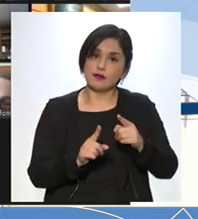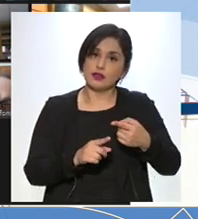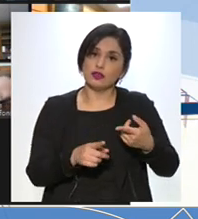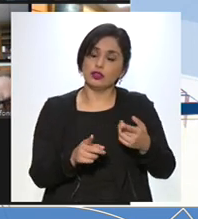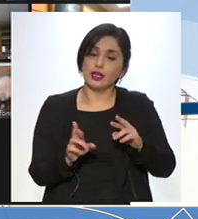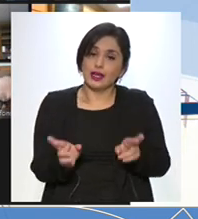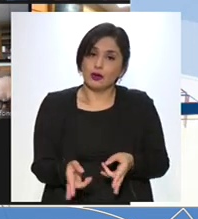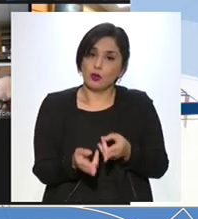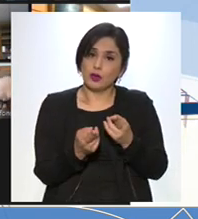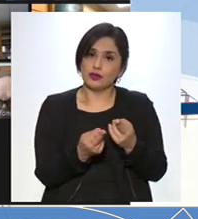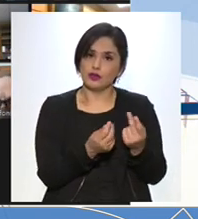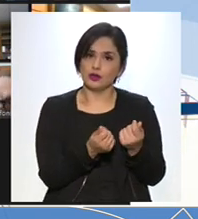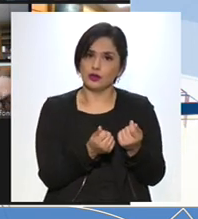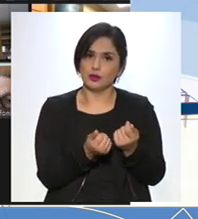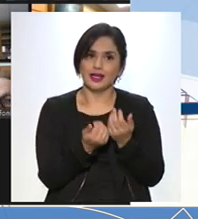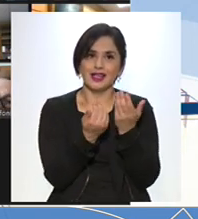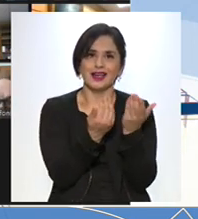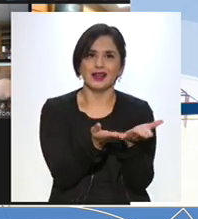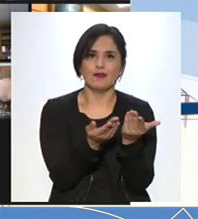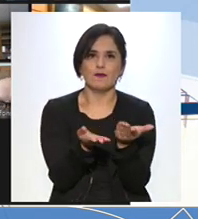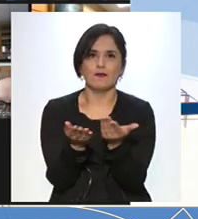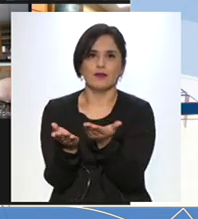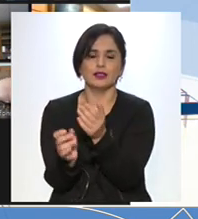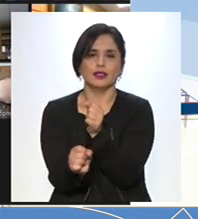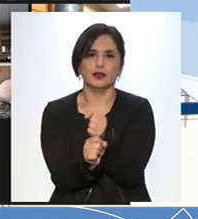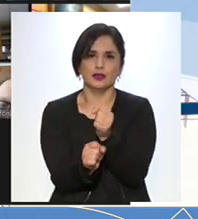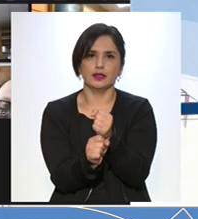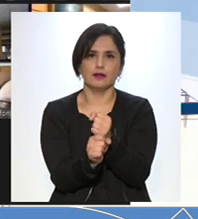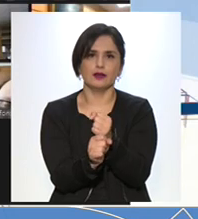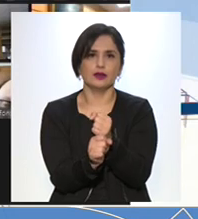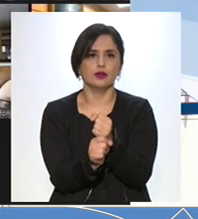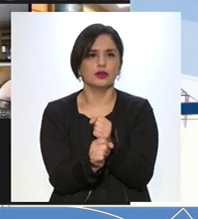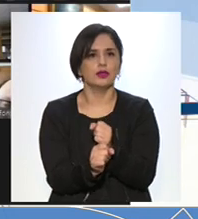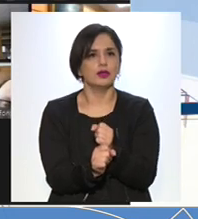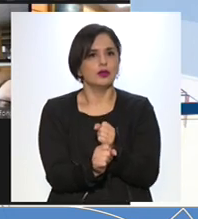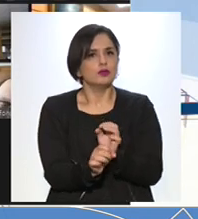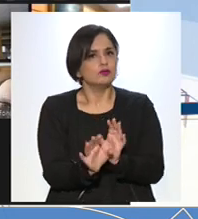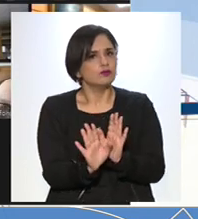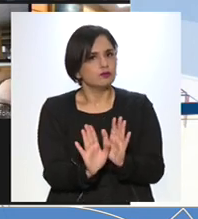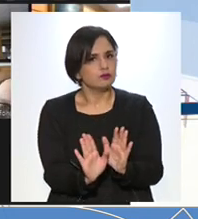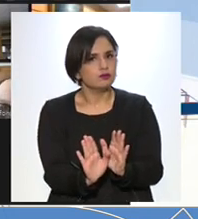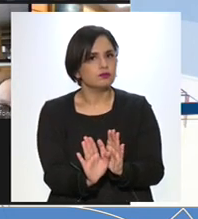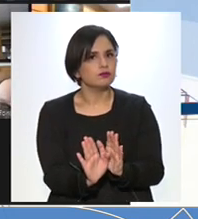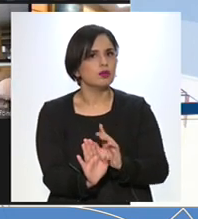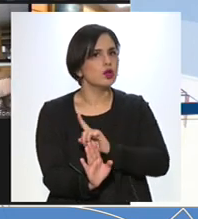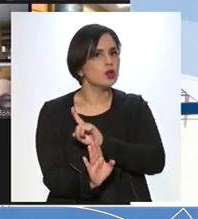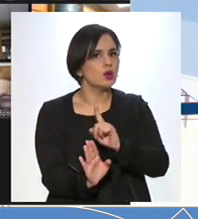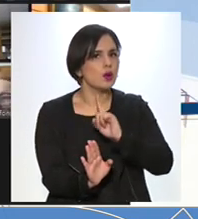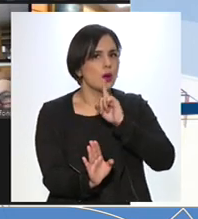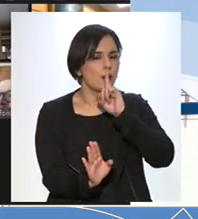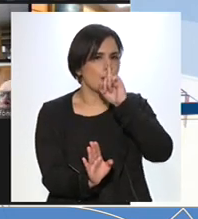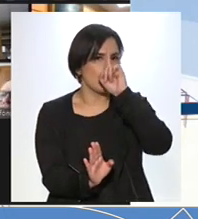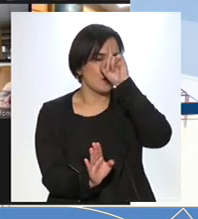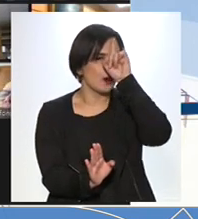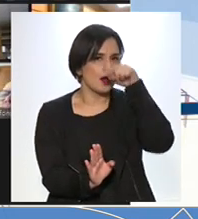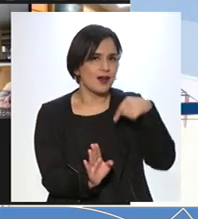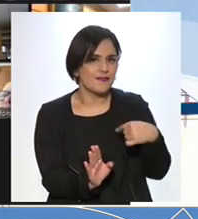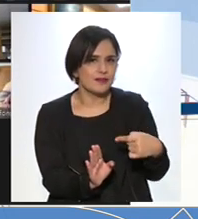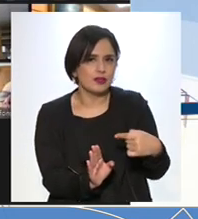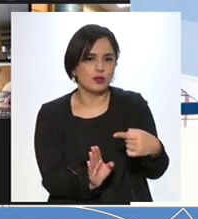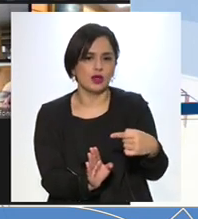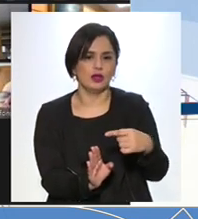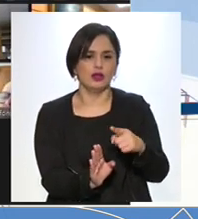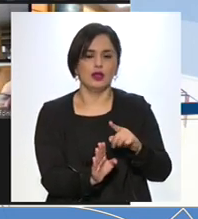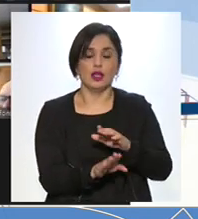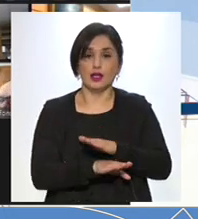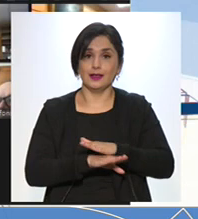recuperación económica, la oferta de trabajo ha mostrado una contención poco habitual. Datos del Observatorio Laboral del CENSE muestran que desde fines del